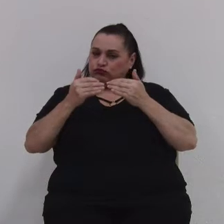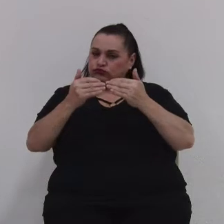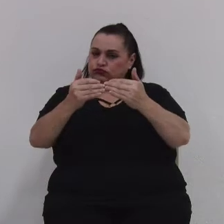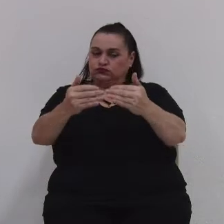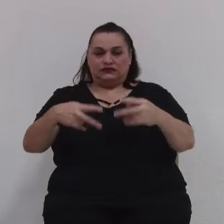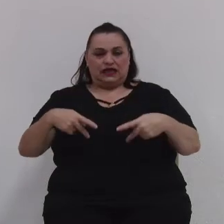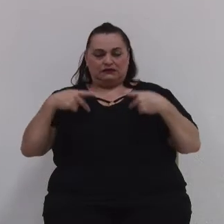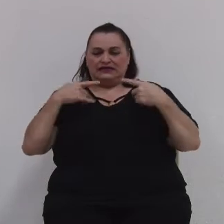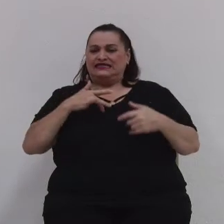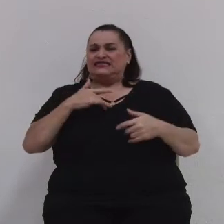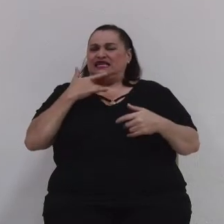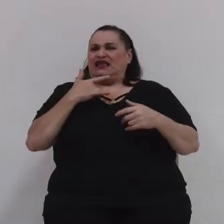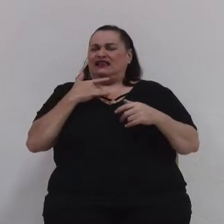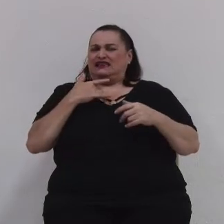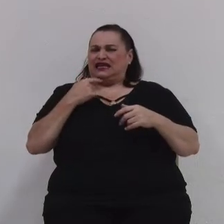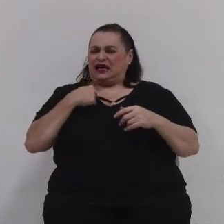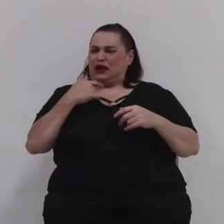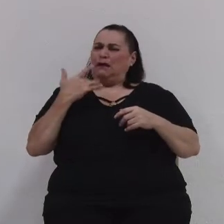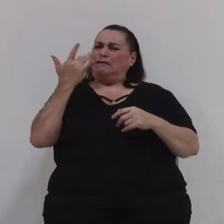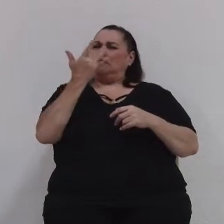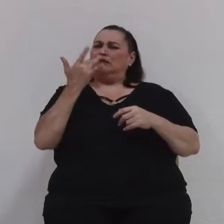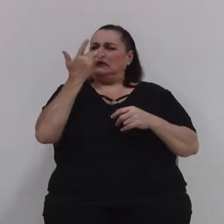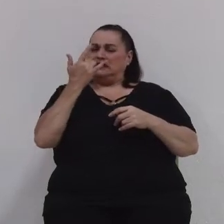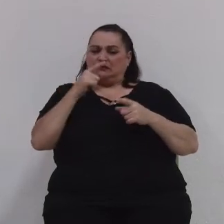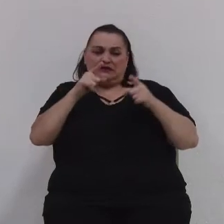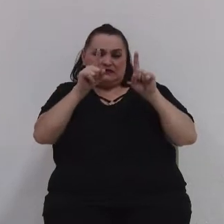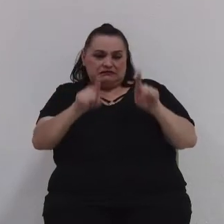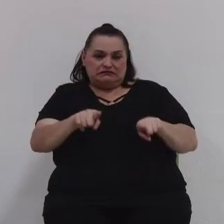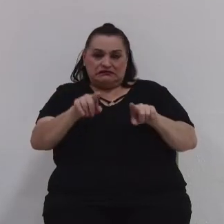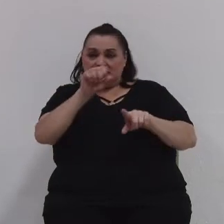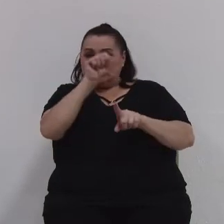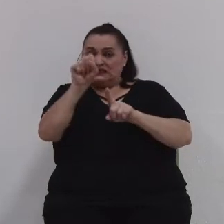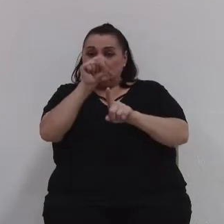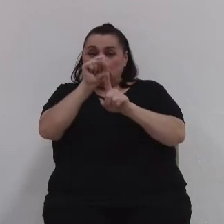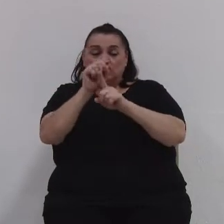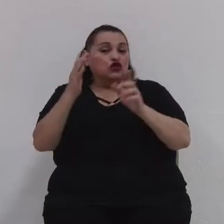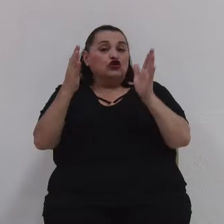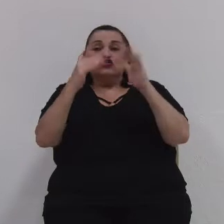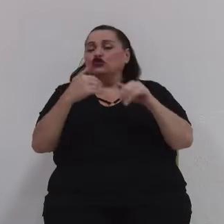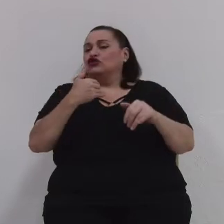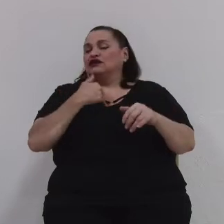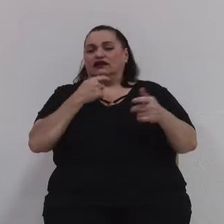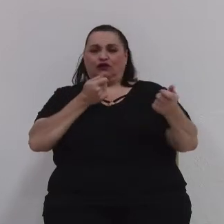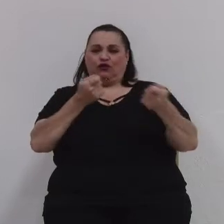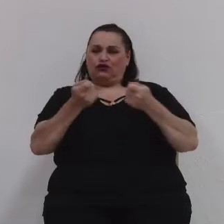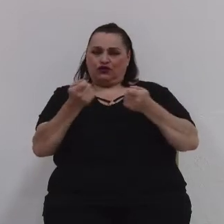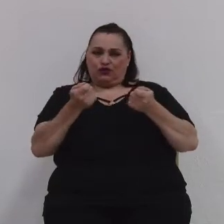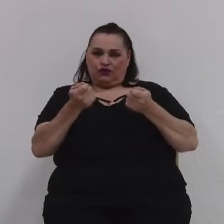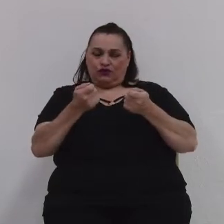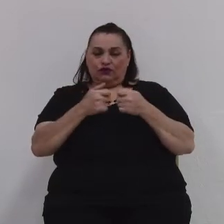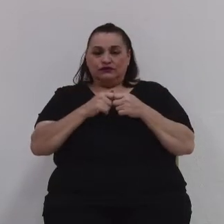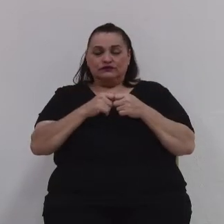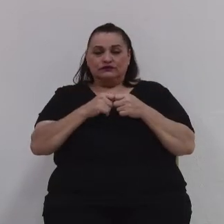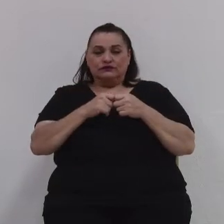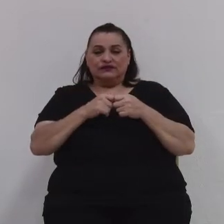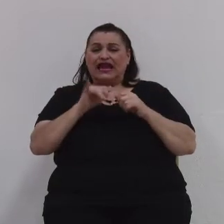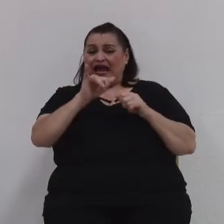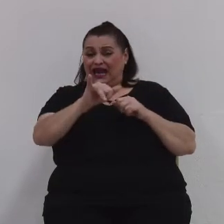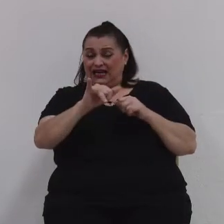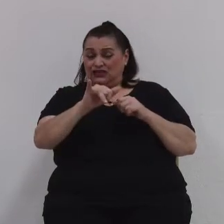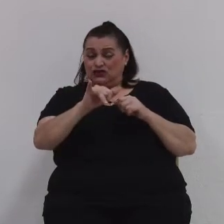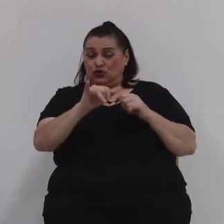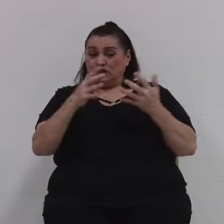sienten víctimas de unas circunstancias sobre las cuales no tienen ningún control. Y esto se